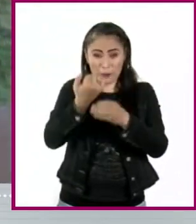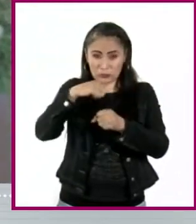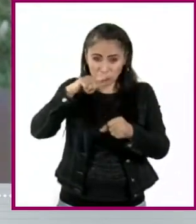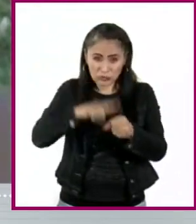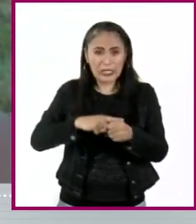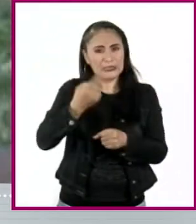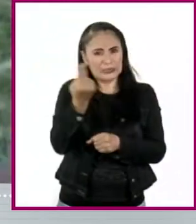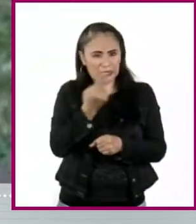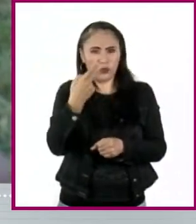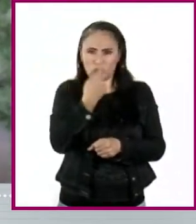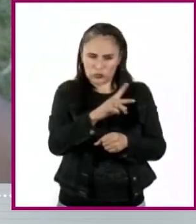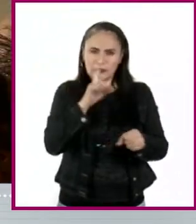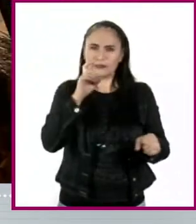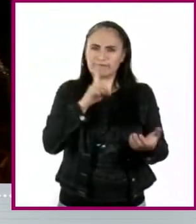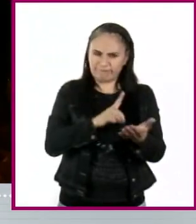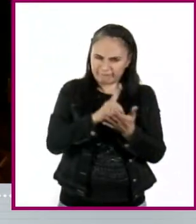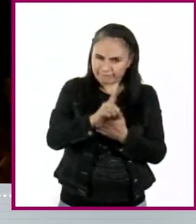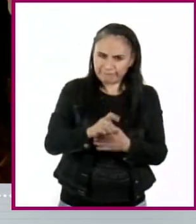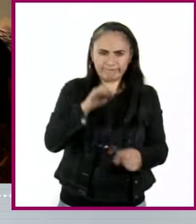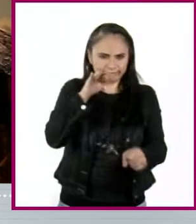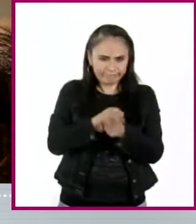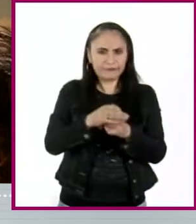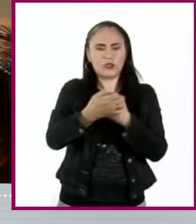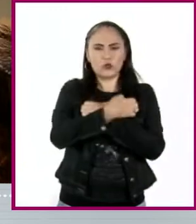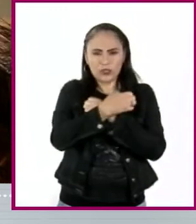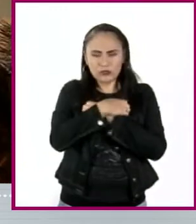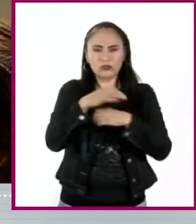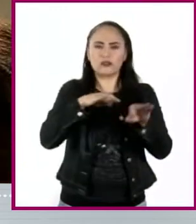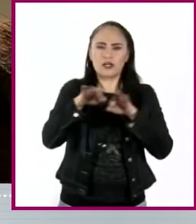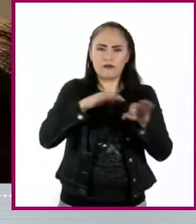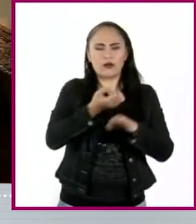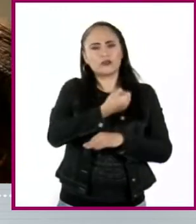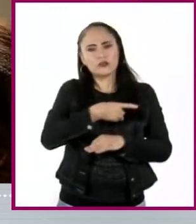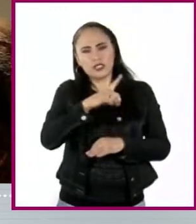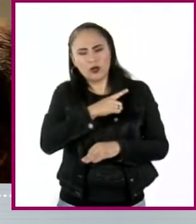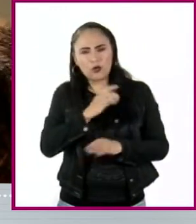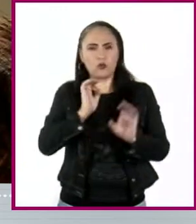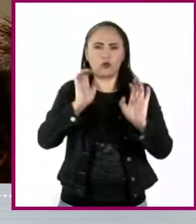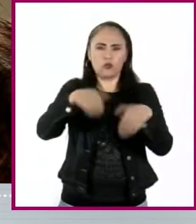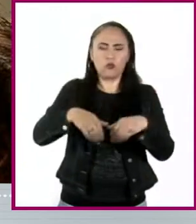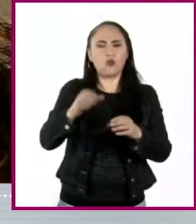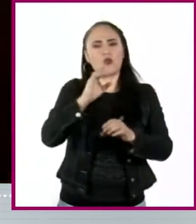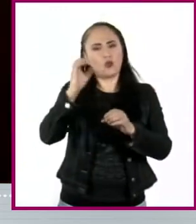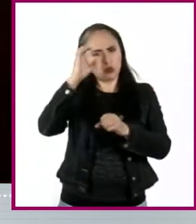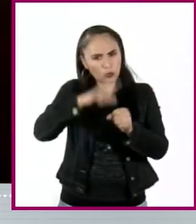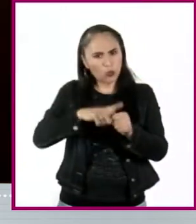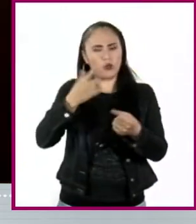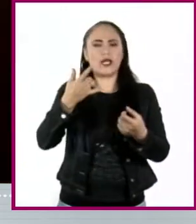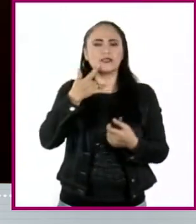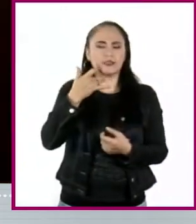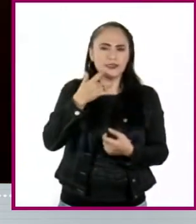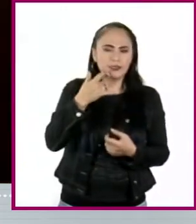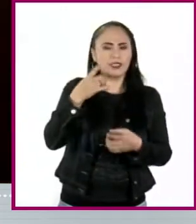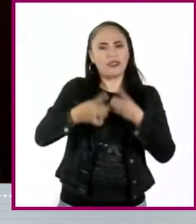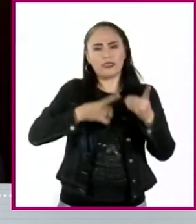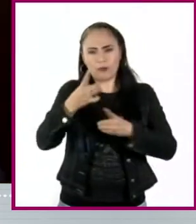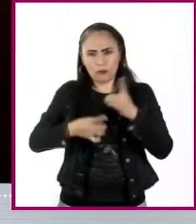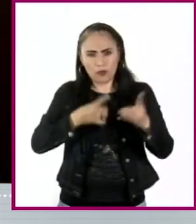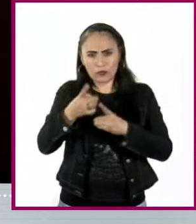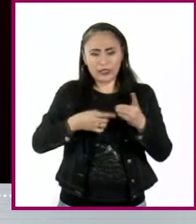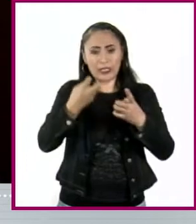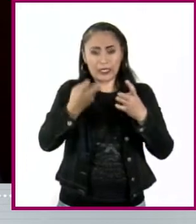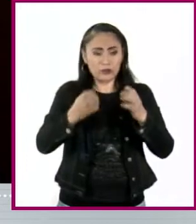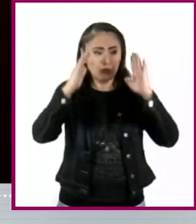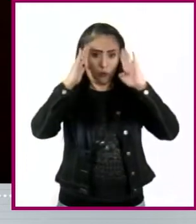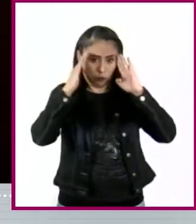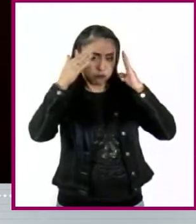a las personas, educación, trabajo, salud, seguridad social, cultura, recreación, deporte, tengan un